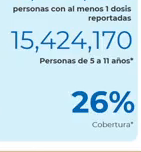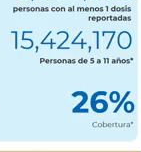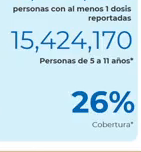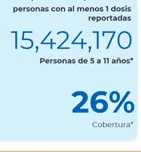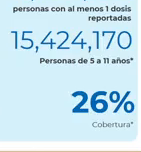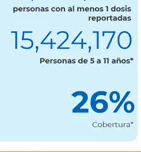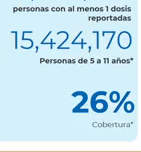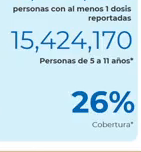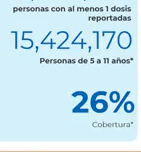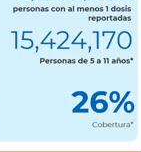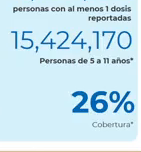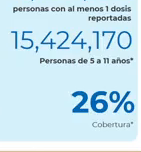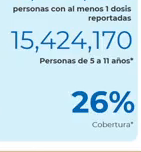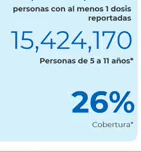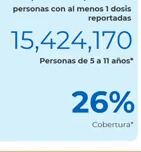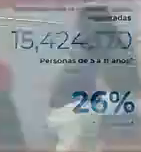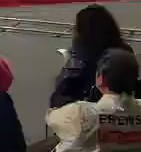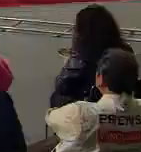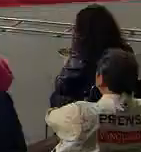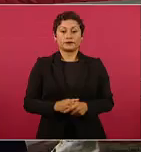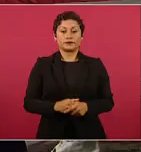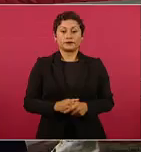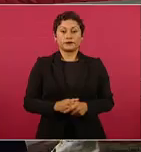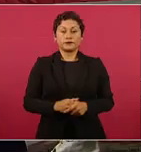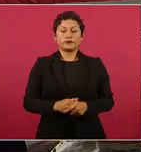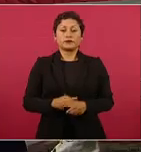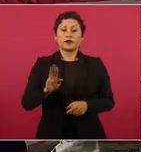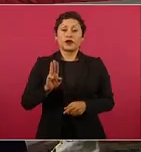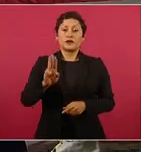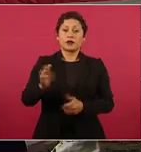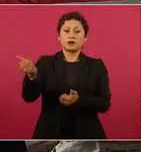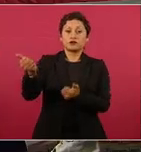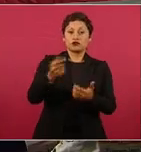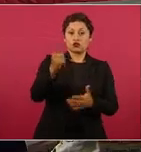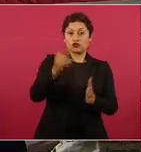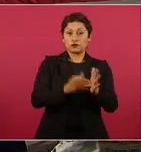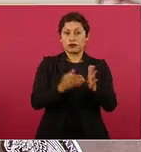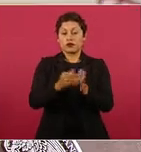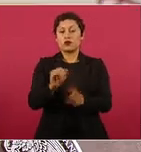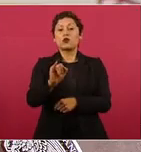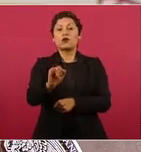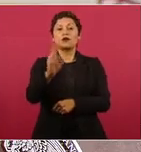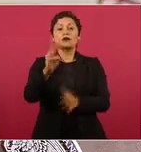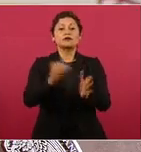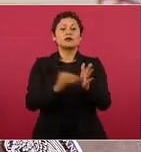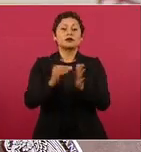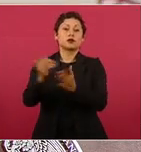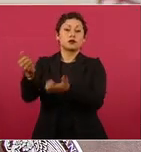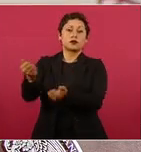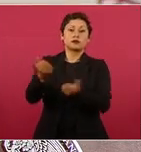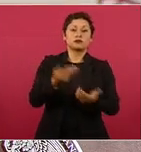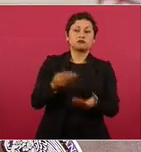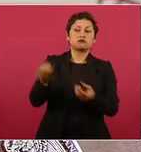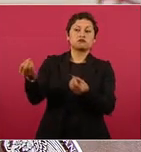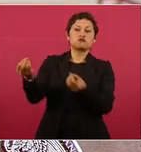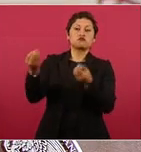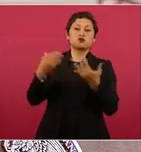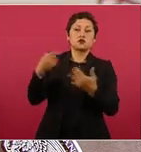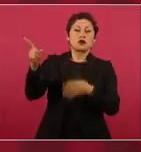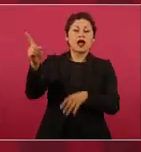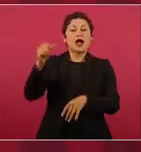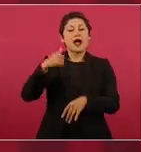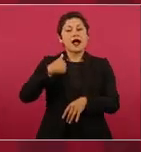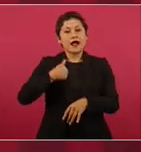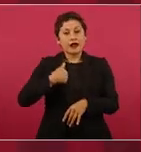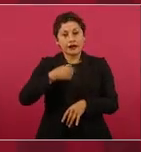casi 4 millones de dosis, el miércoles 1 millón, el jueves 3 millones. Esto es un donativo de Canadá para las